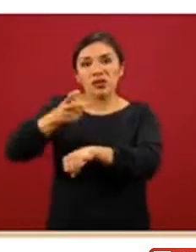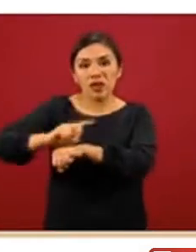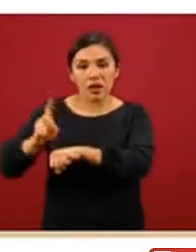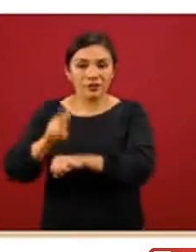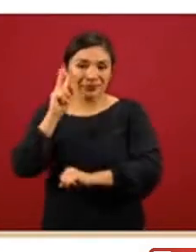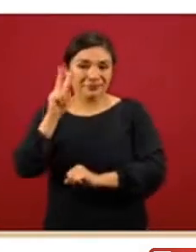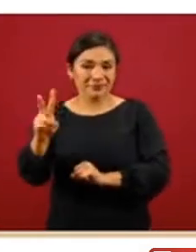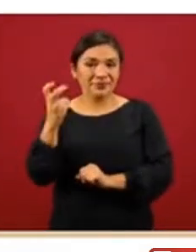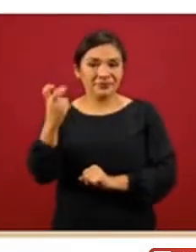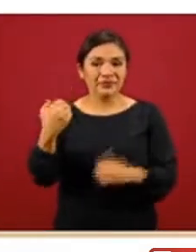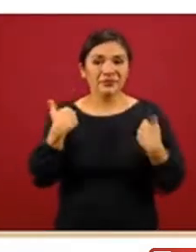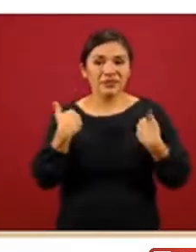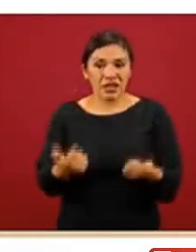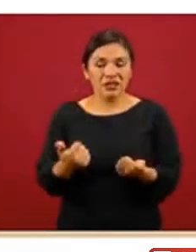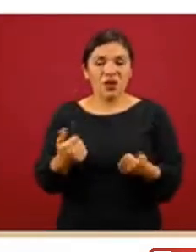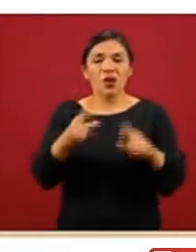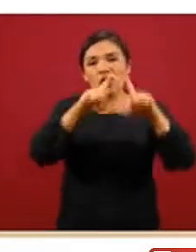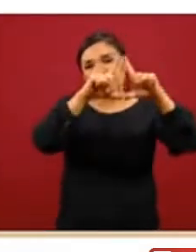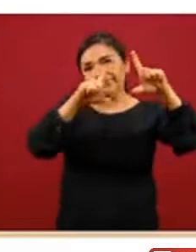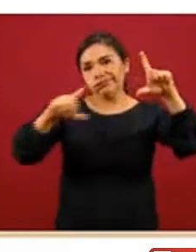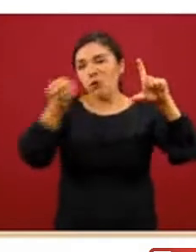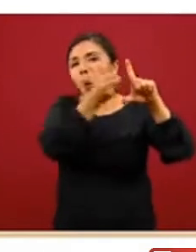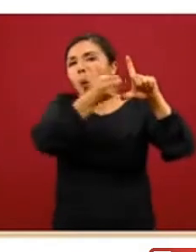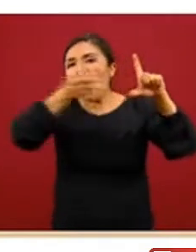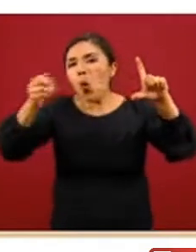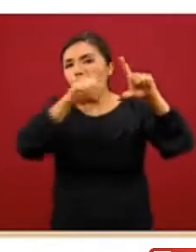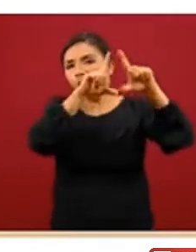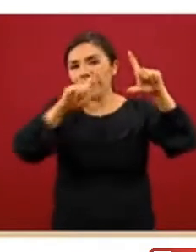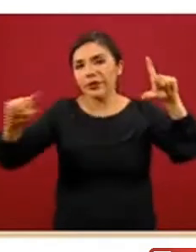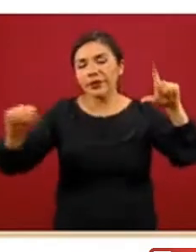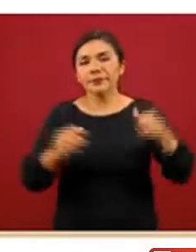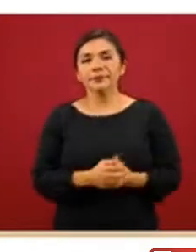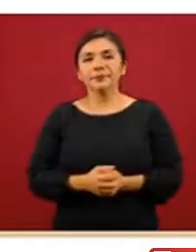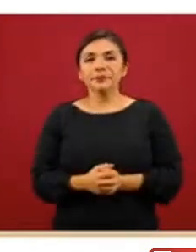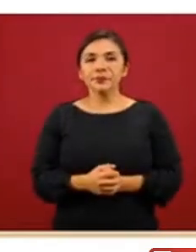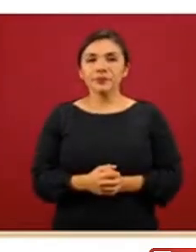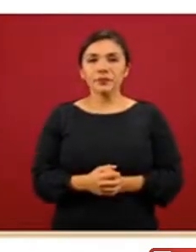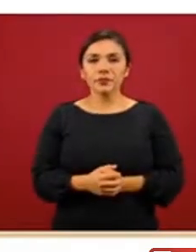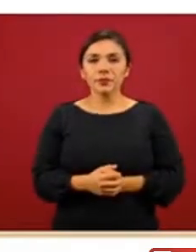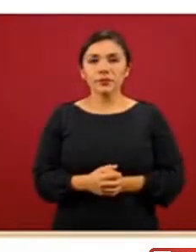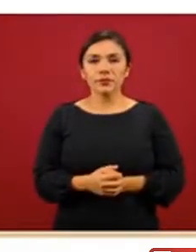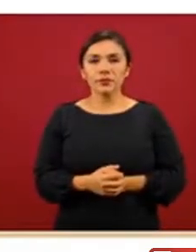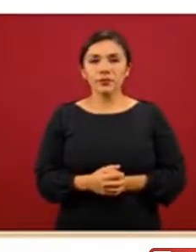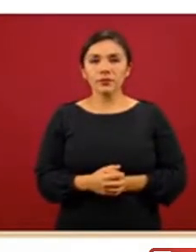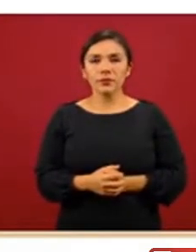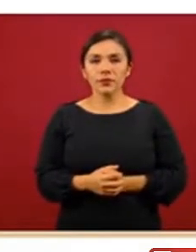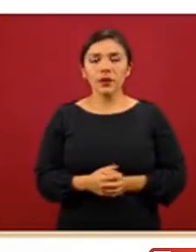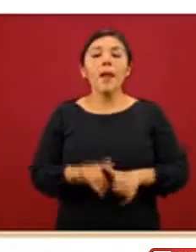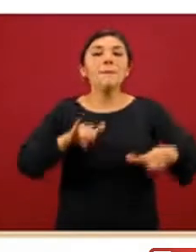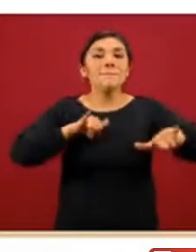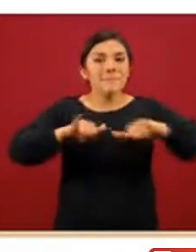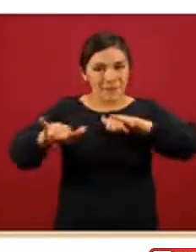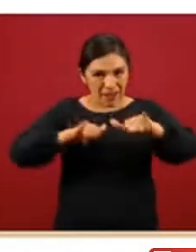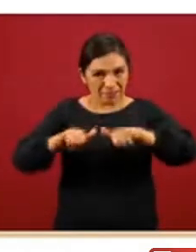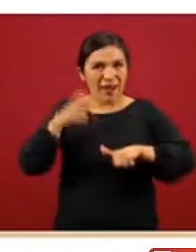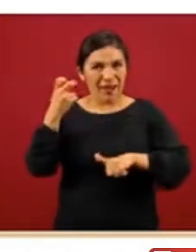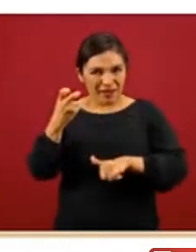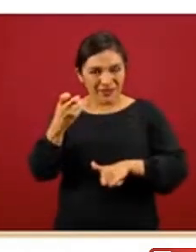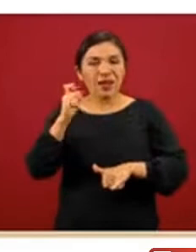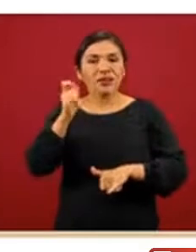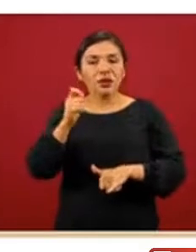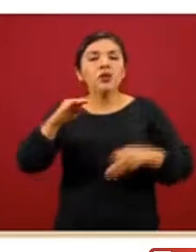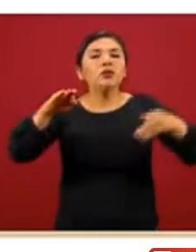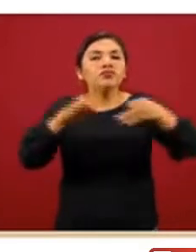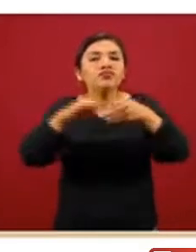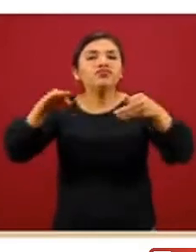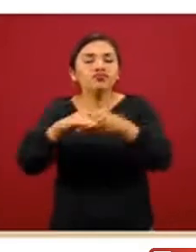los tenemos representados en orden descendente. La siguiente diapositiva es el mapa también actualizado de la tasa de